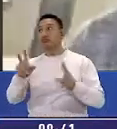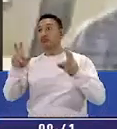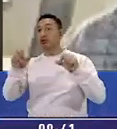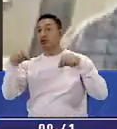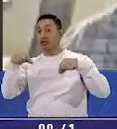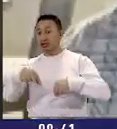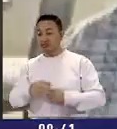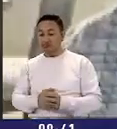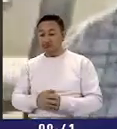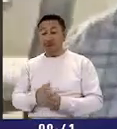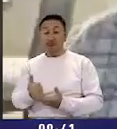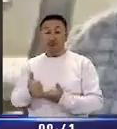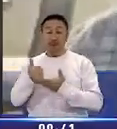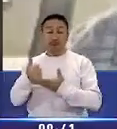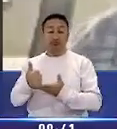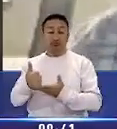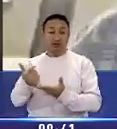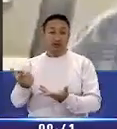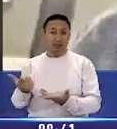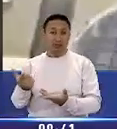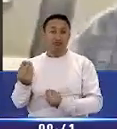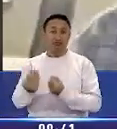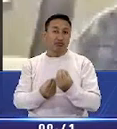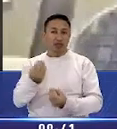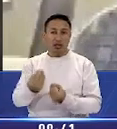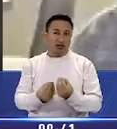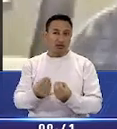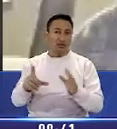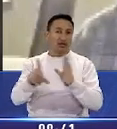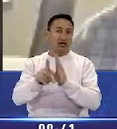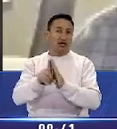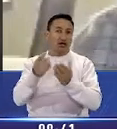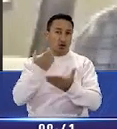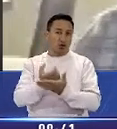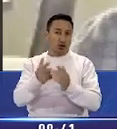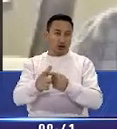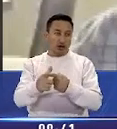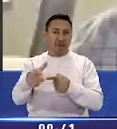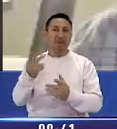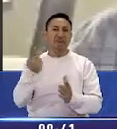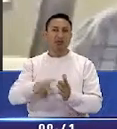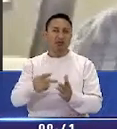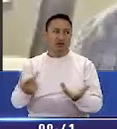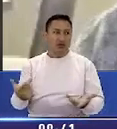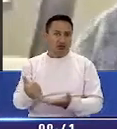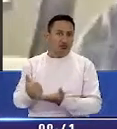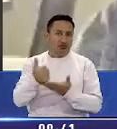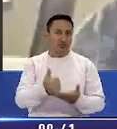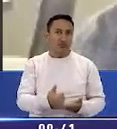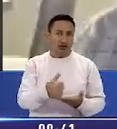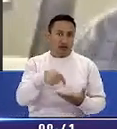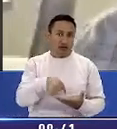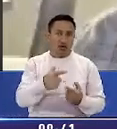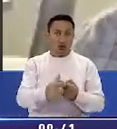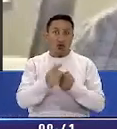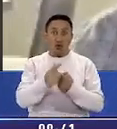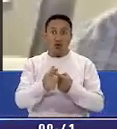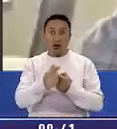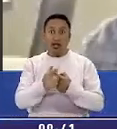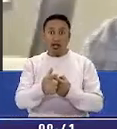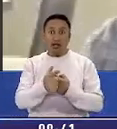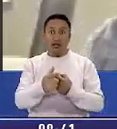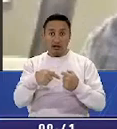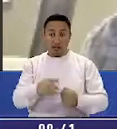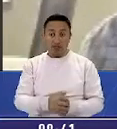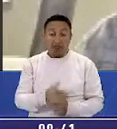alivio financiero, no sabemos todavía la ley económica urgente, qué pasó con el alivio financiero, que es urgente, no